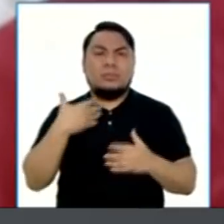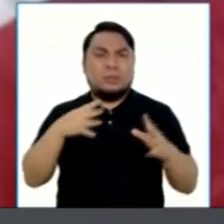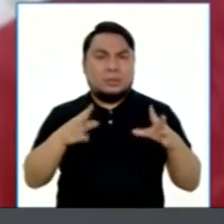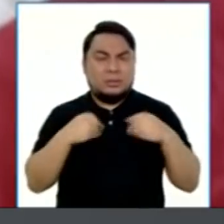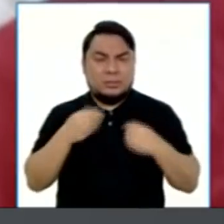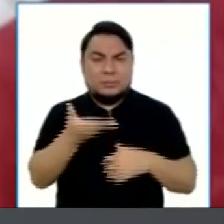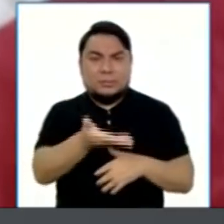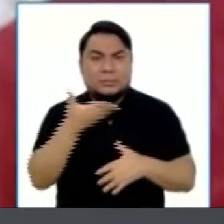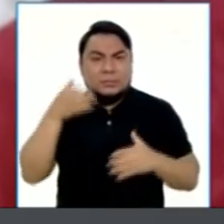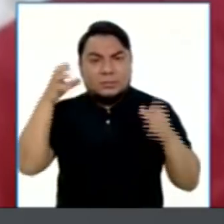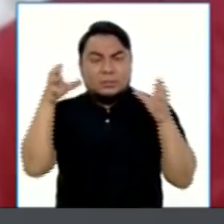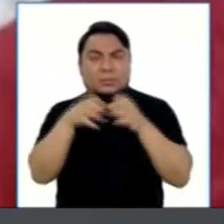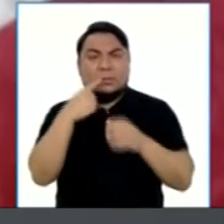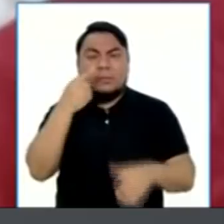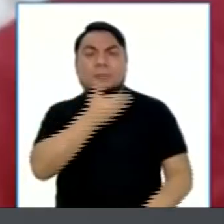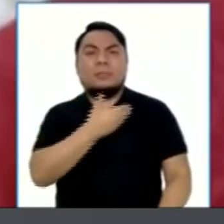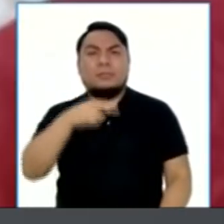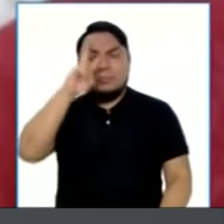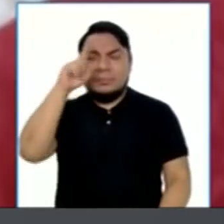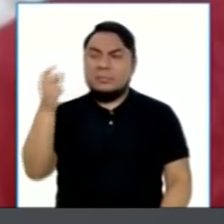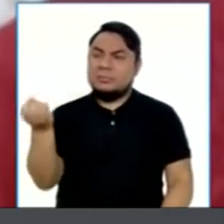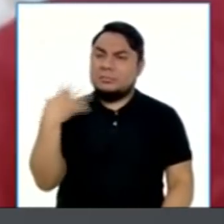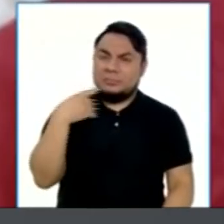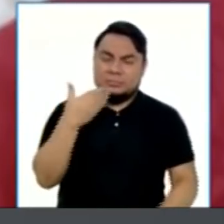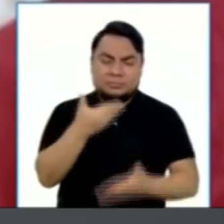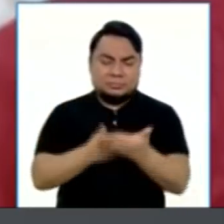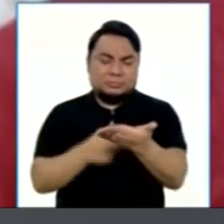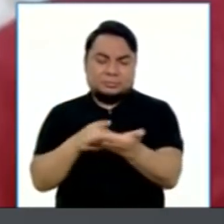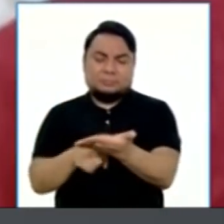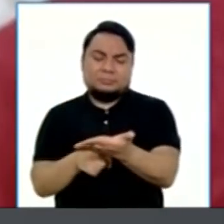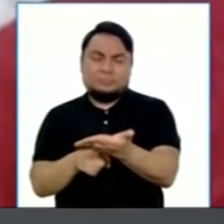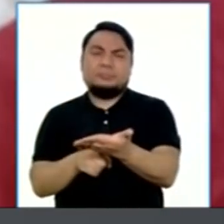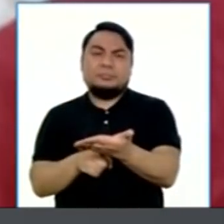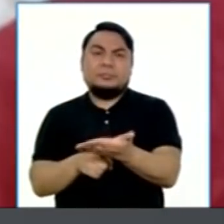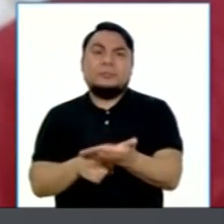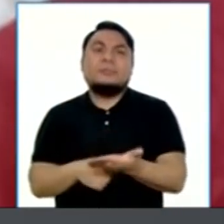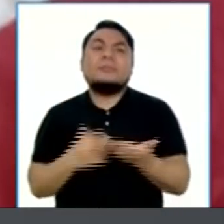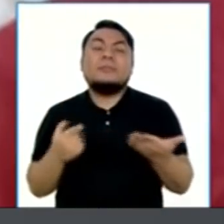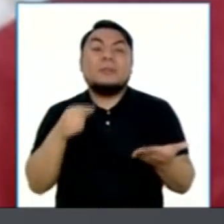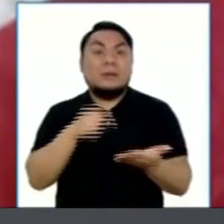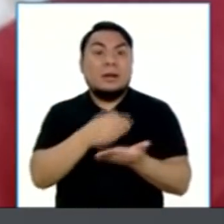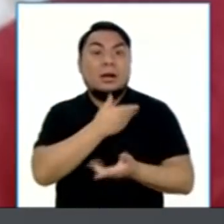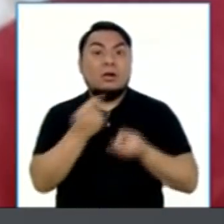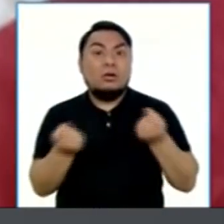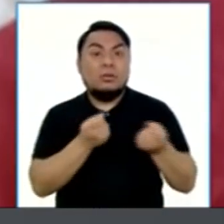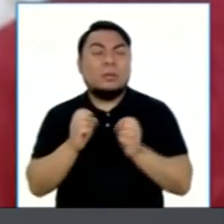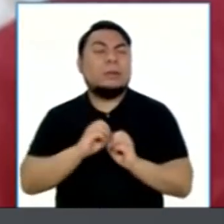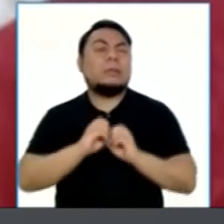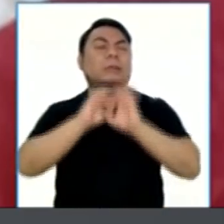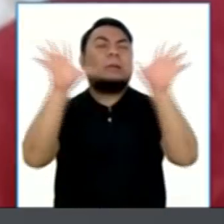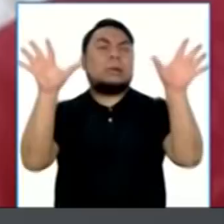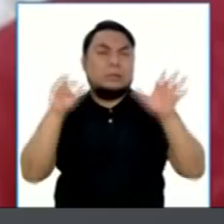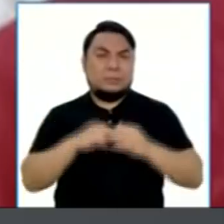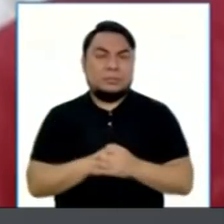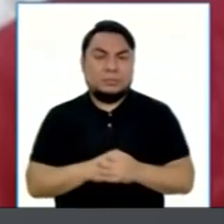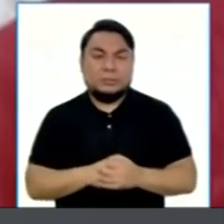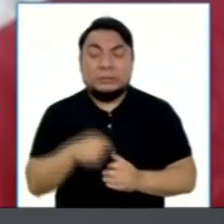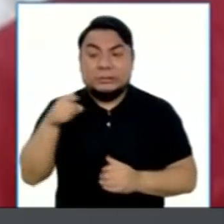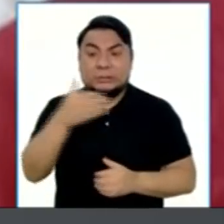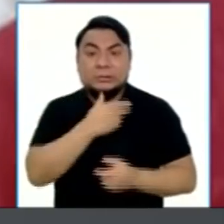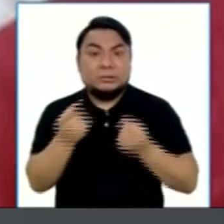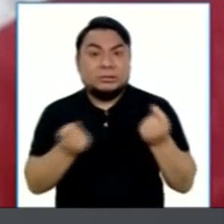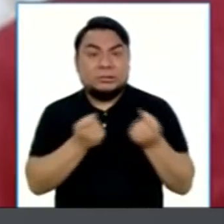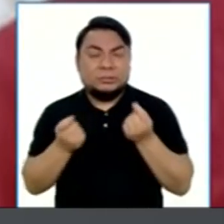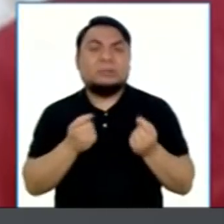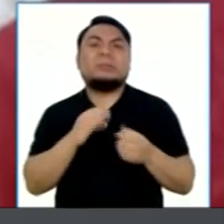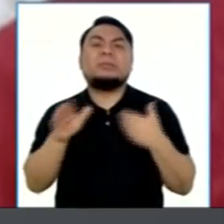recibir una invitación del Congreso el presidente de la República. Sin embargo, este gobierno es claro y transparente. Este gobierno